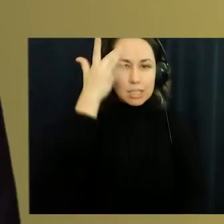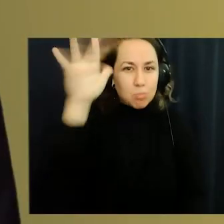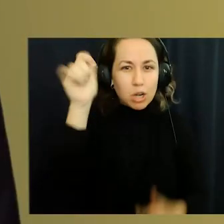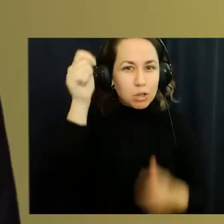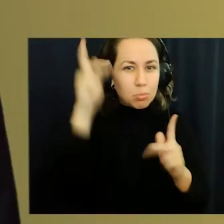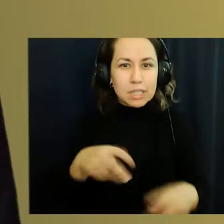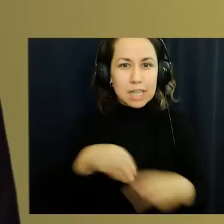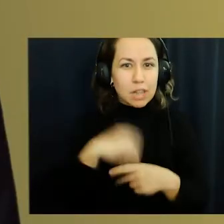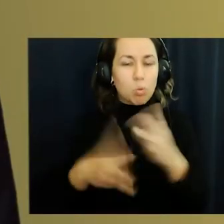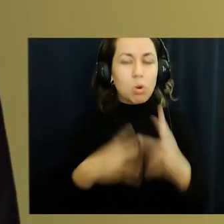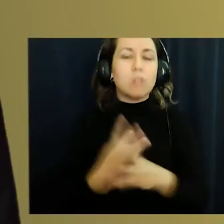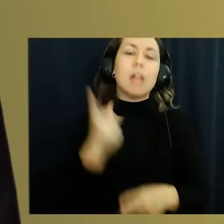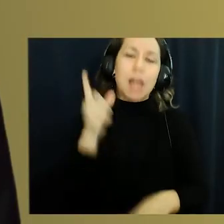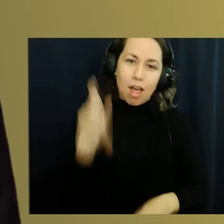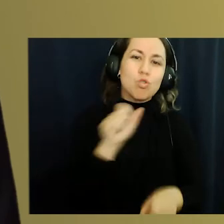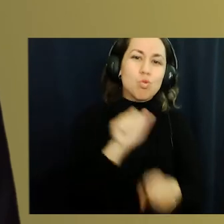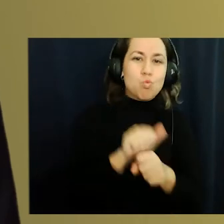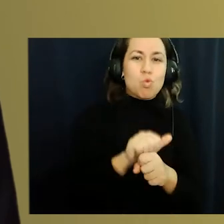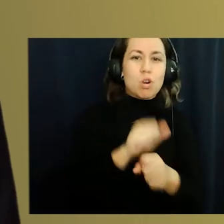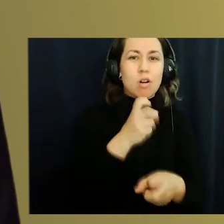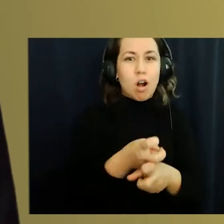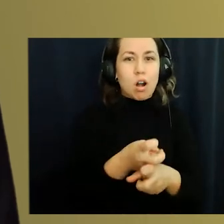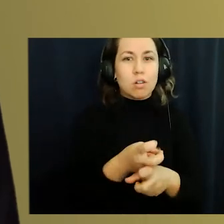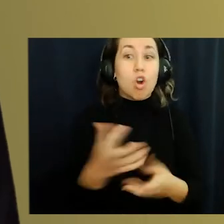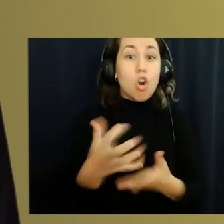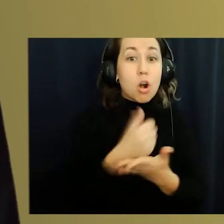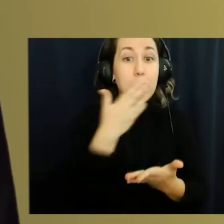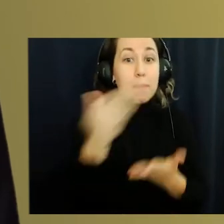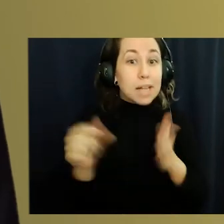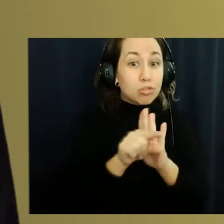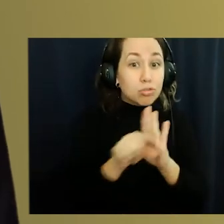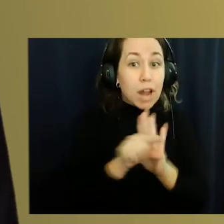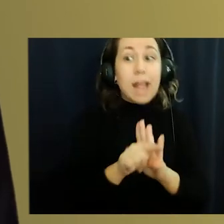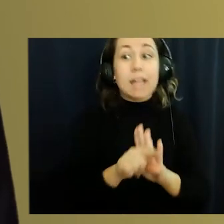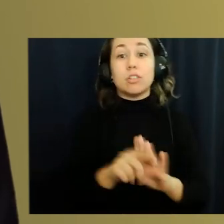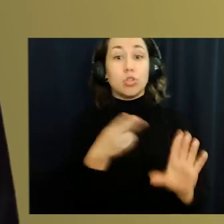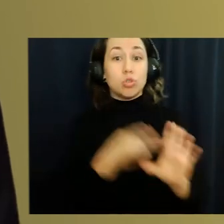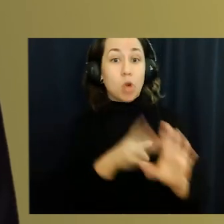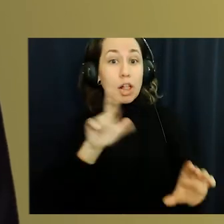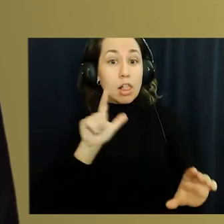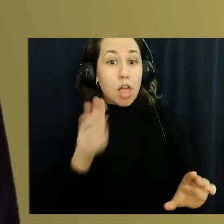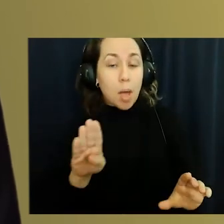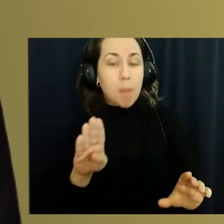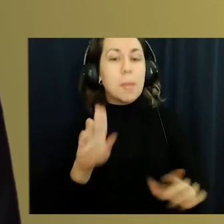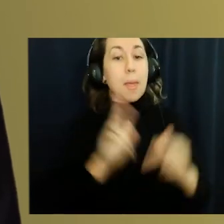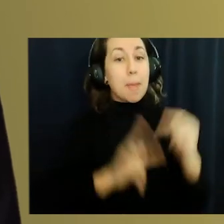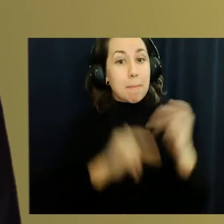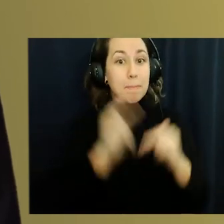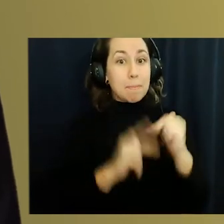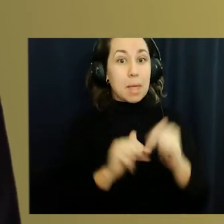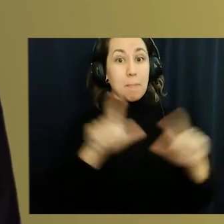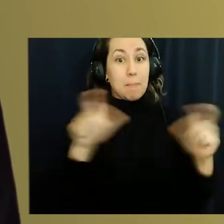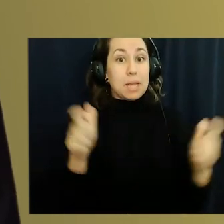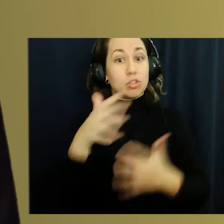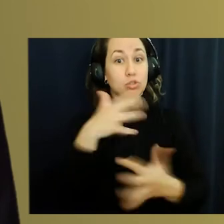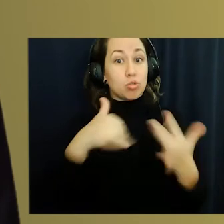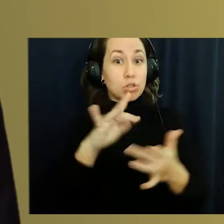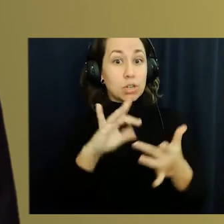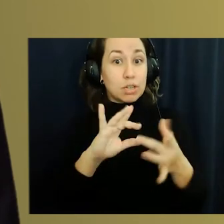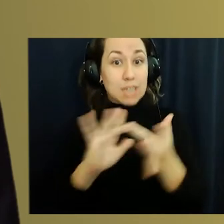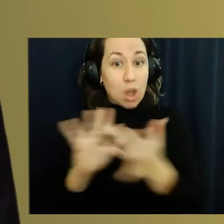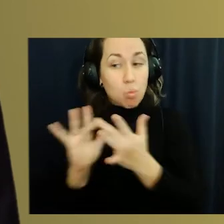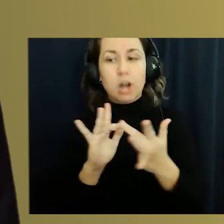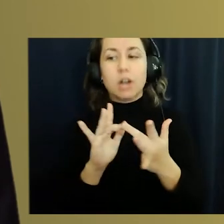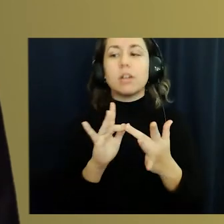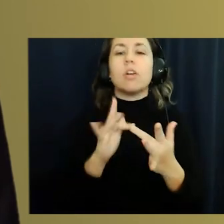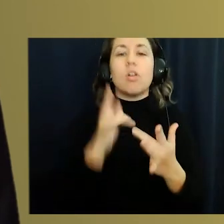¿Cuál es mi secreto para el éxito? No te preocupes por ser la persona más inteligente del mundo, porque el secreto es trabajar duro, participar en tus clases,